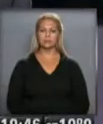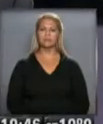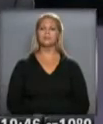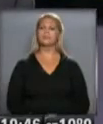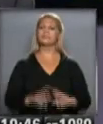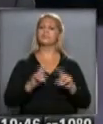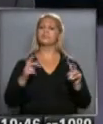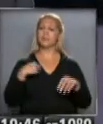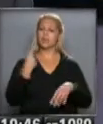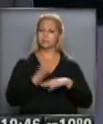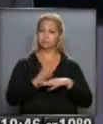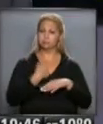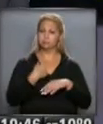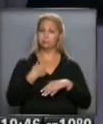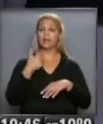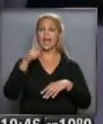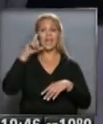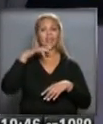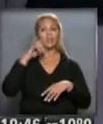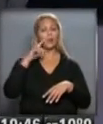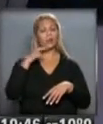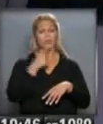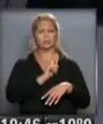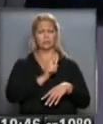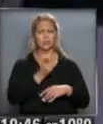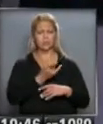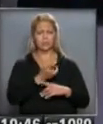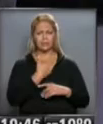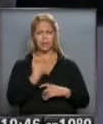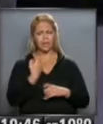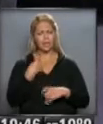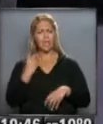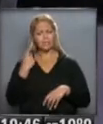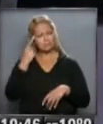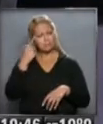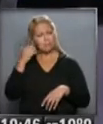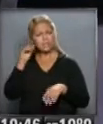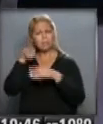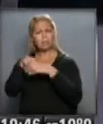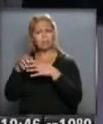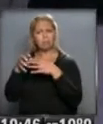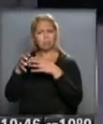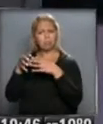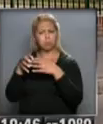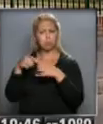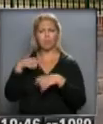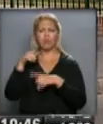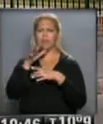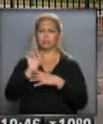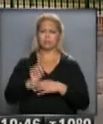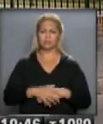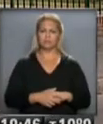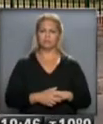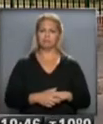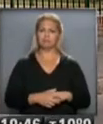titular de la Comisión de Valores, Alejandro Vanoli, desmintió que se esté estudiando la posibilidad de intervenir al Grupo Clarín. Aquí la nota. No